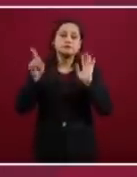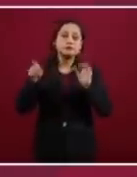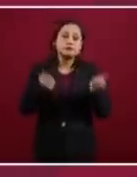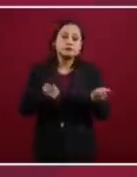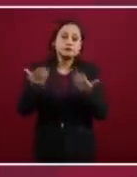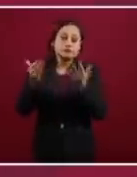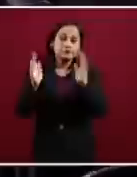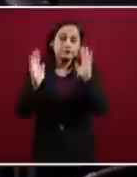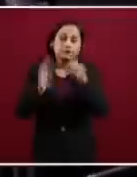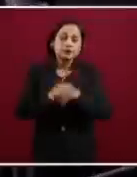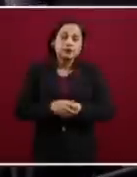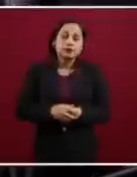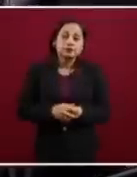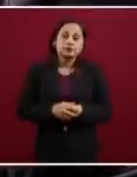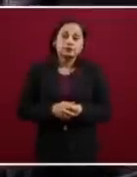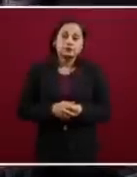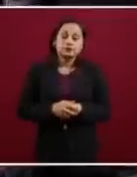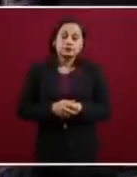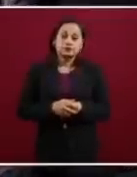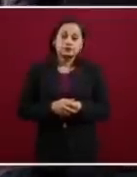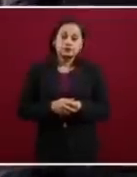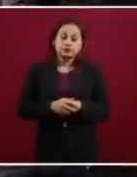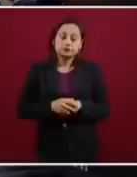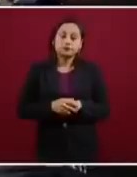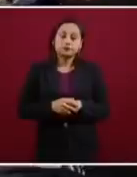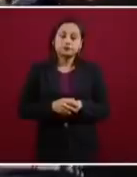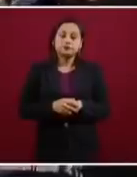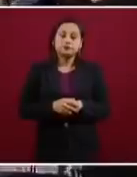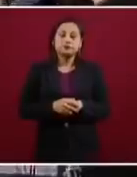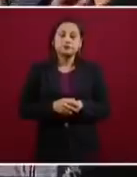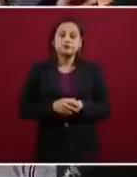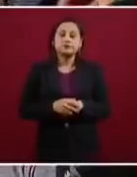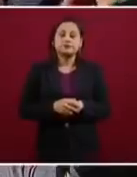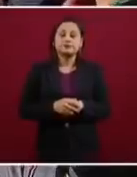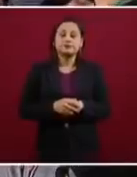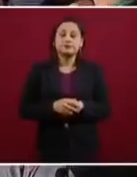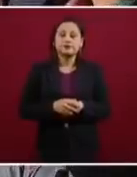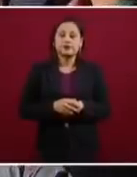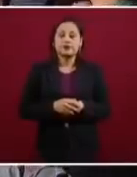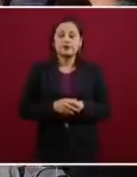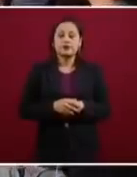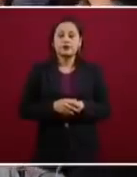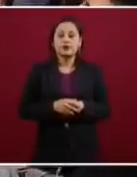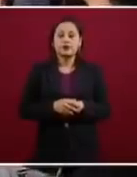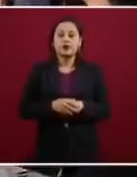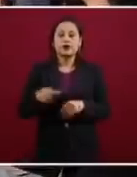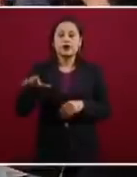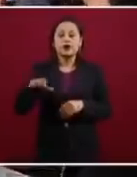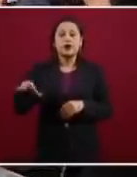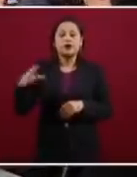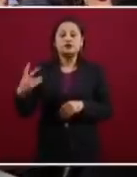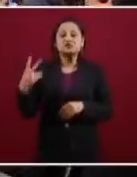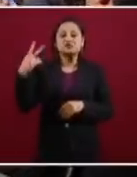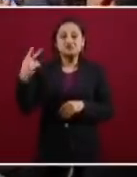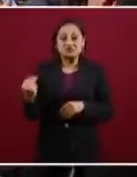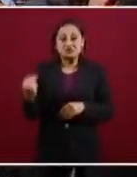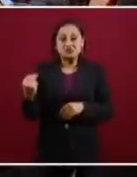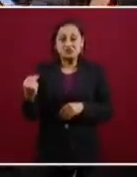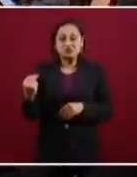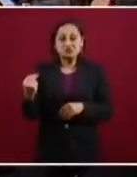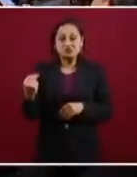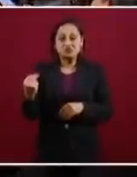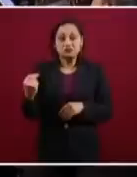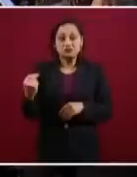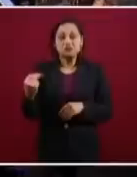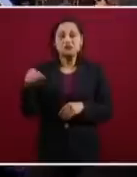y los que no quieren la planta pues sostienen que es